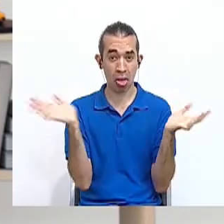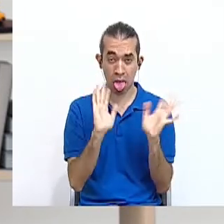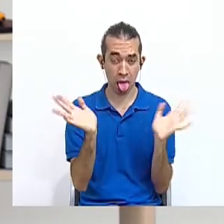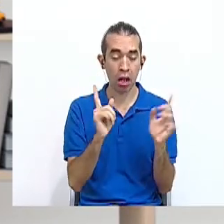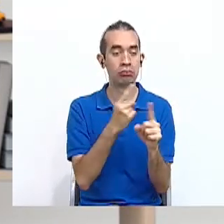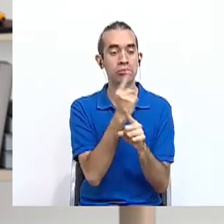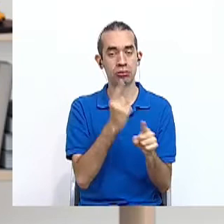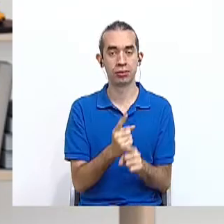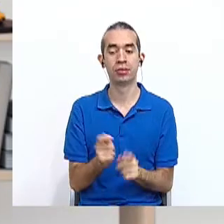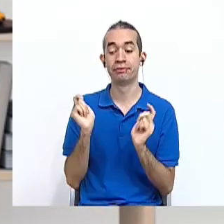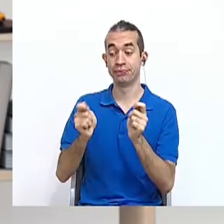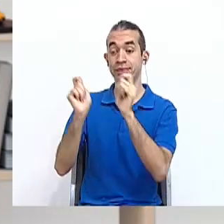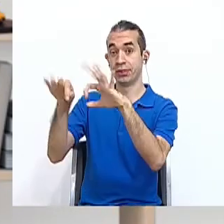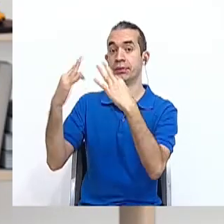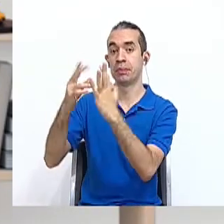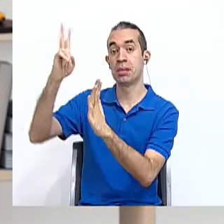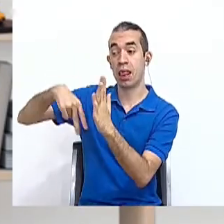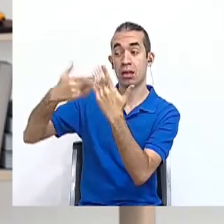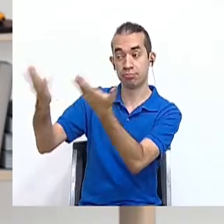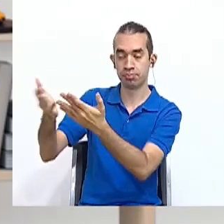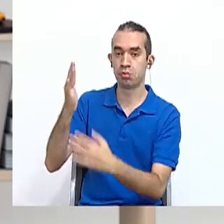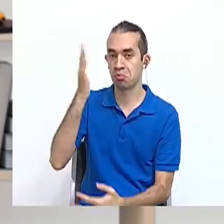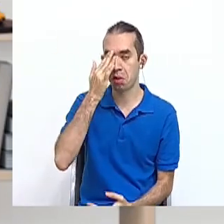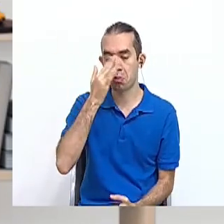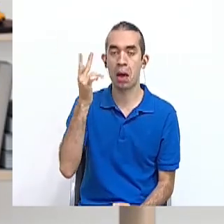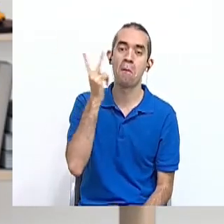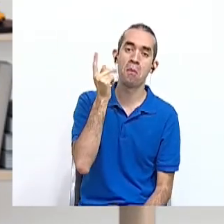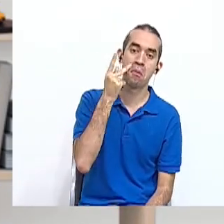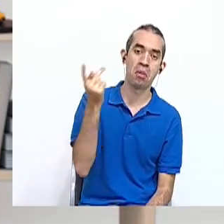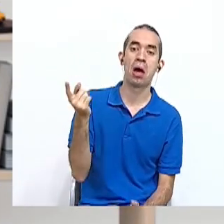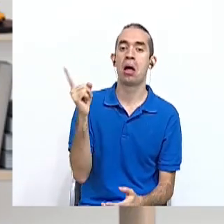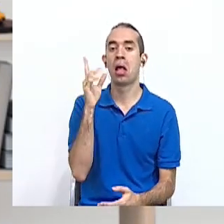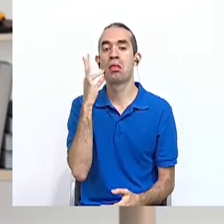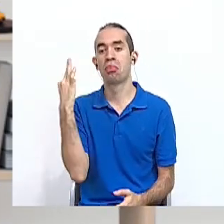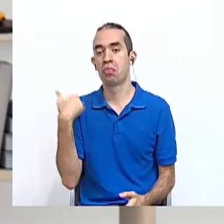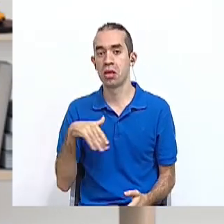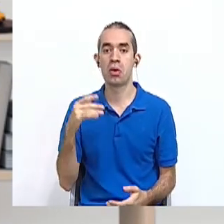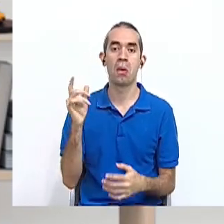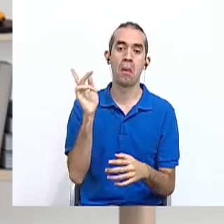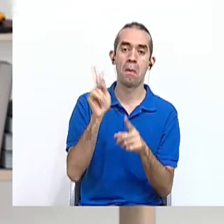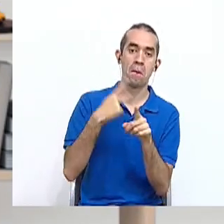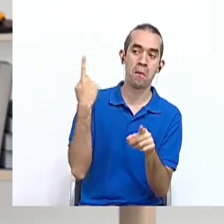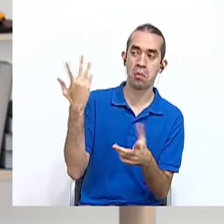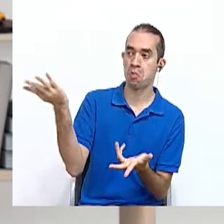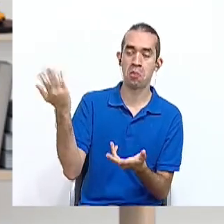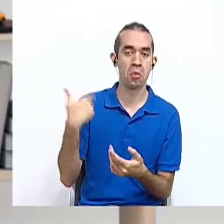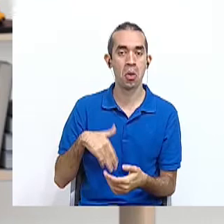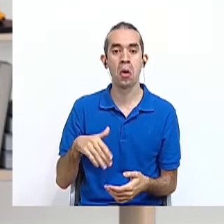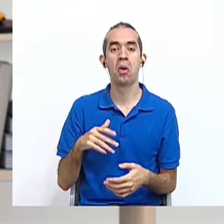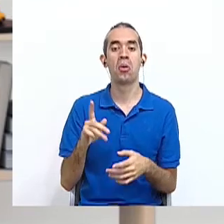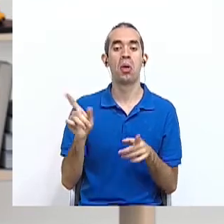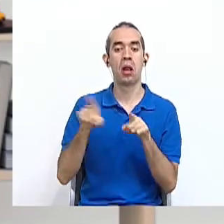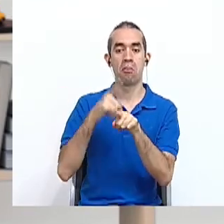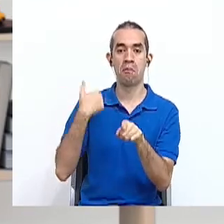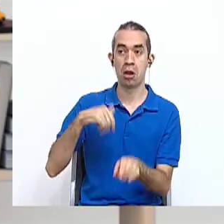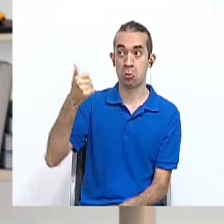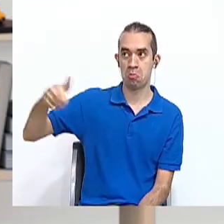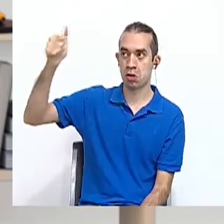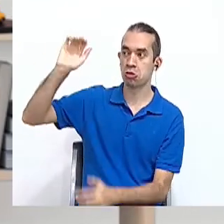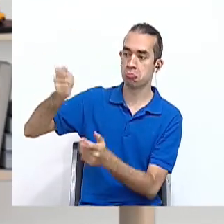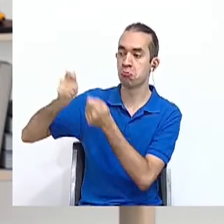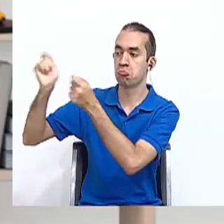texto a mi familia para que lo lea. Mi mamá, mi papá, mi tío, mi primo, mi hermano mayor me puede ayudar a leerlo y hacerle